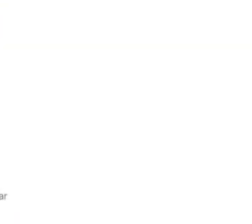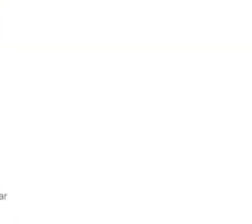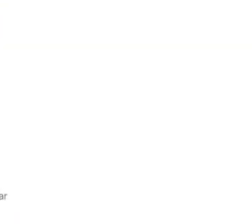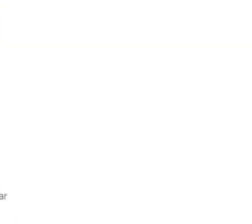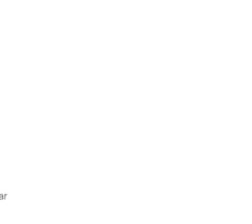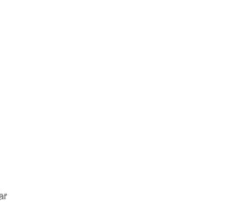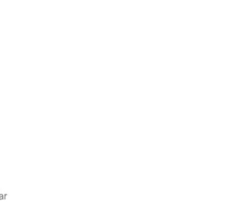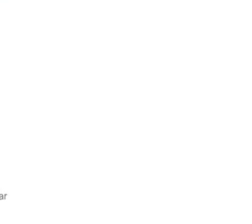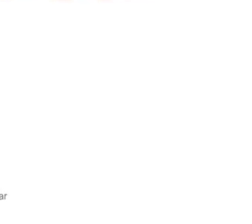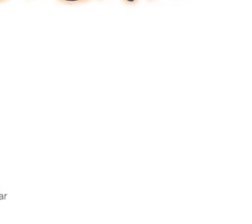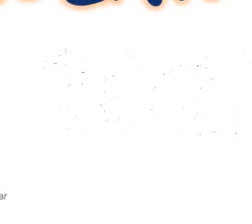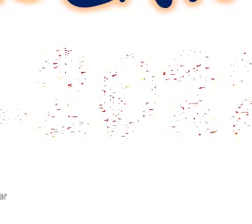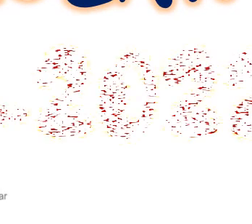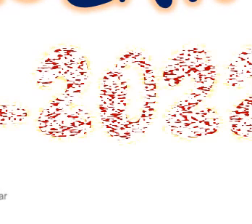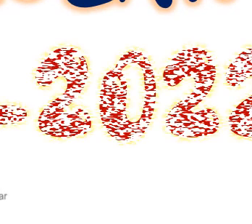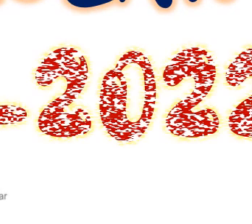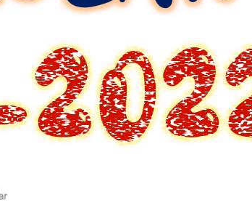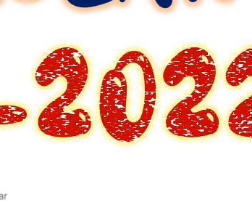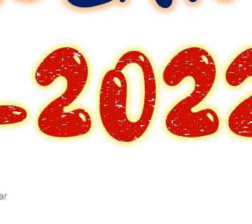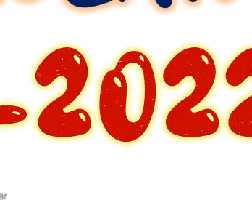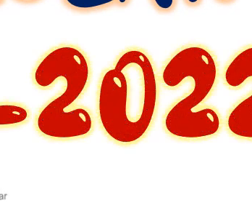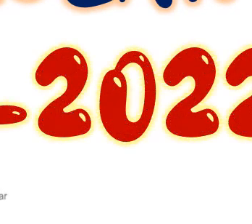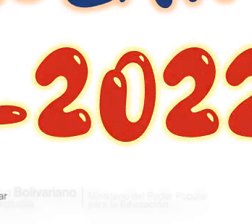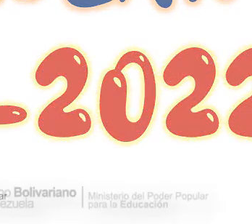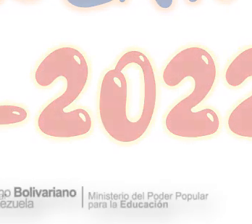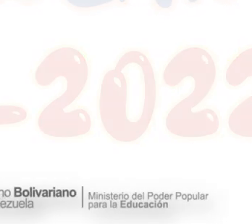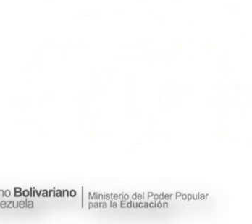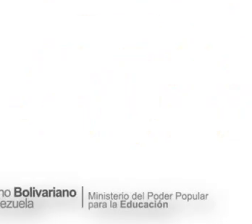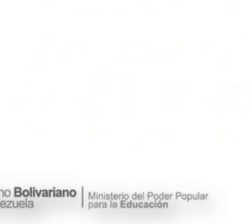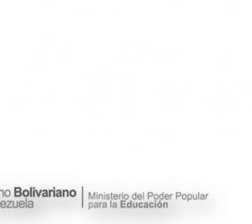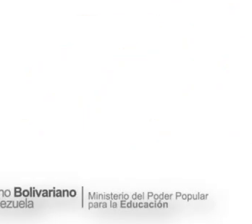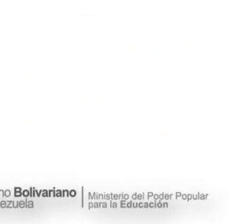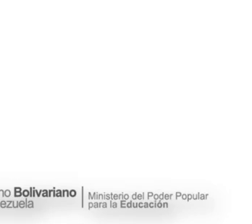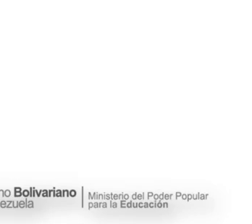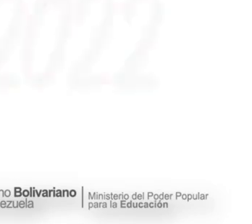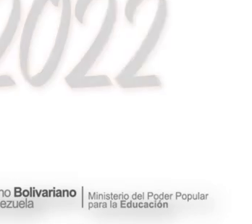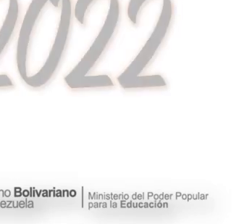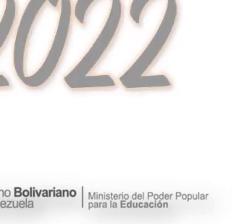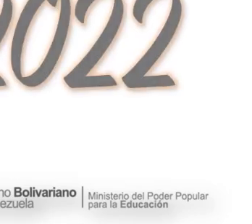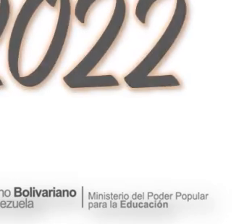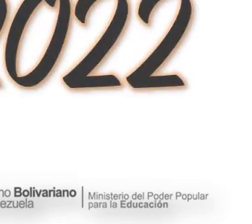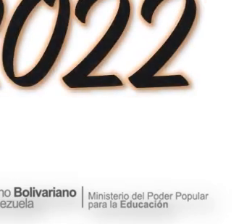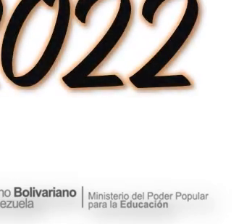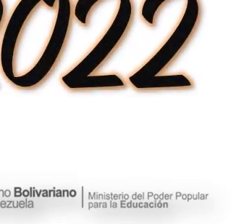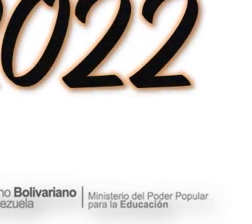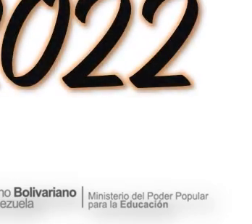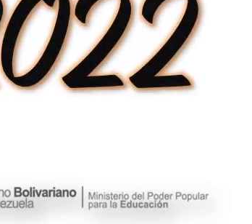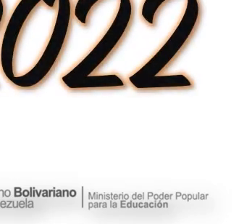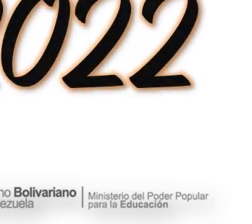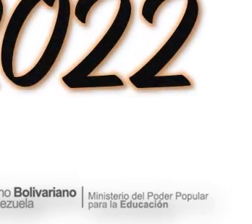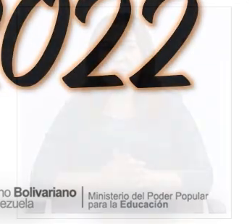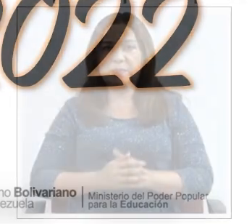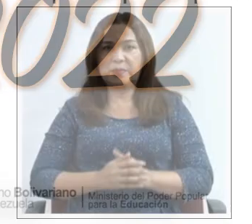calendario escolar 2021-2022 mes de abril